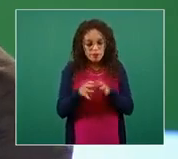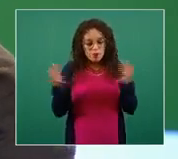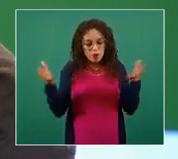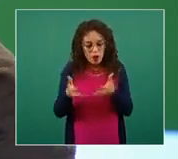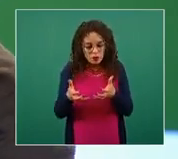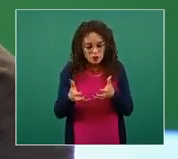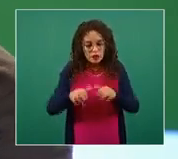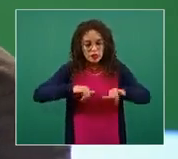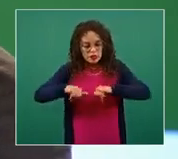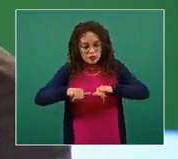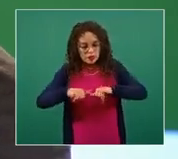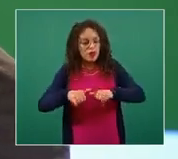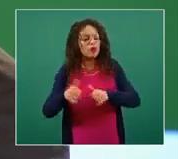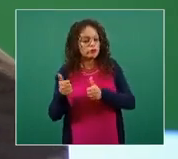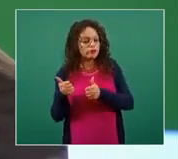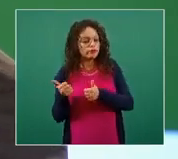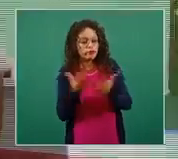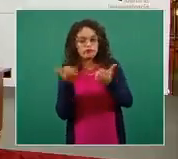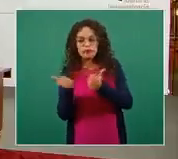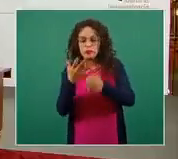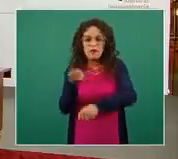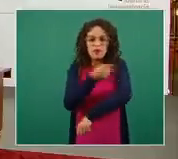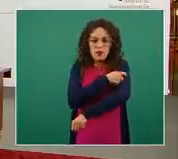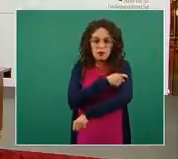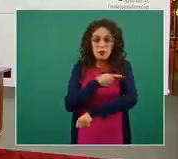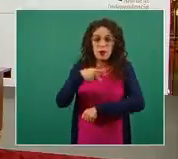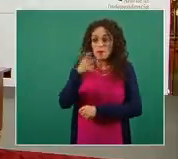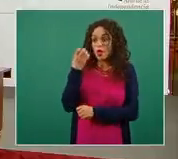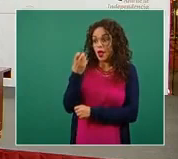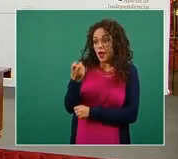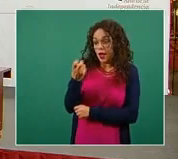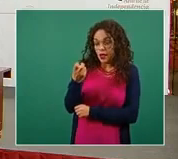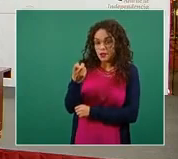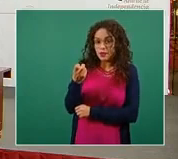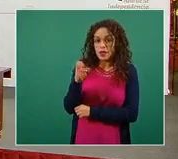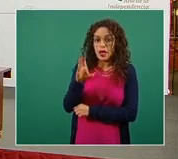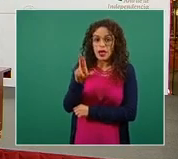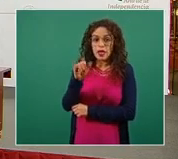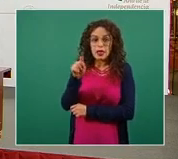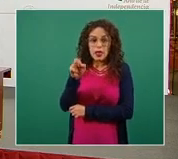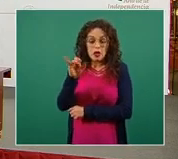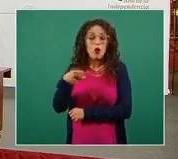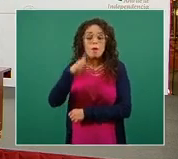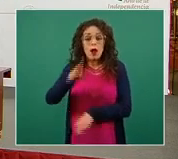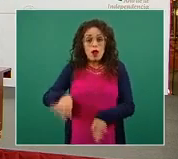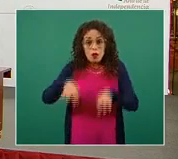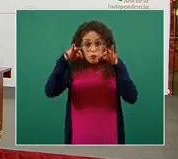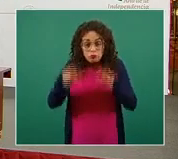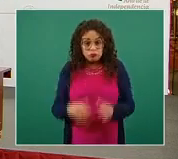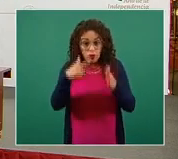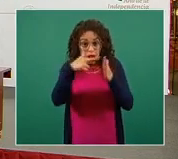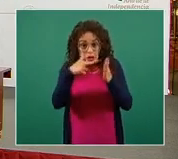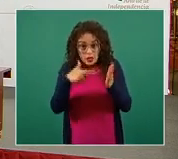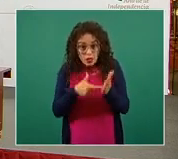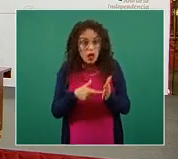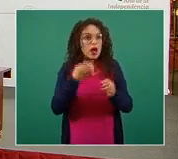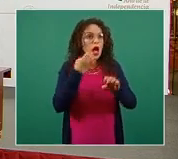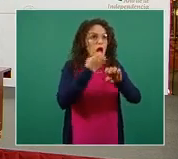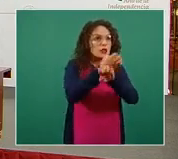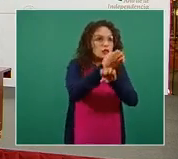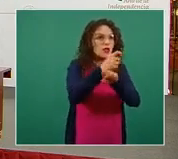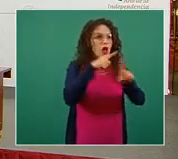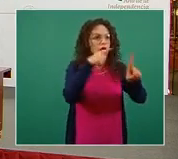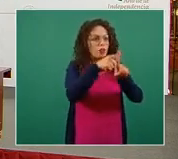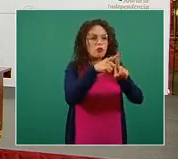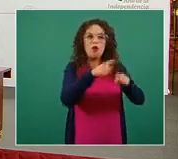vacunas, pero es con base en esos criterios. No aplica una regla genérica de decir a tal estado le toca Pfizer